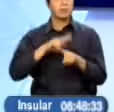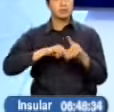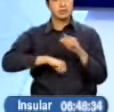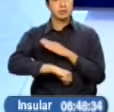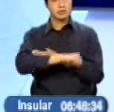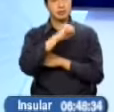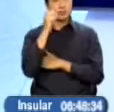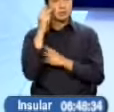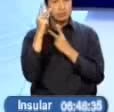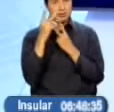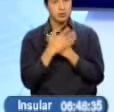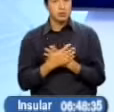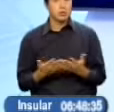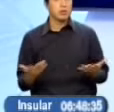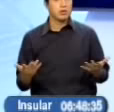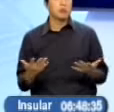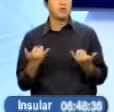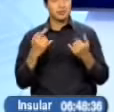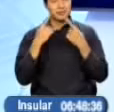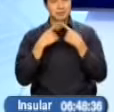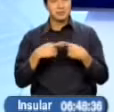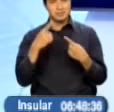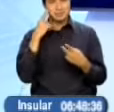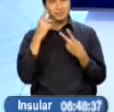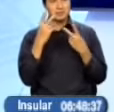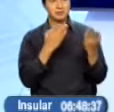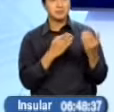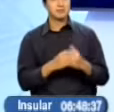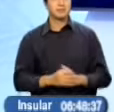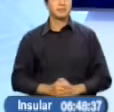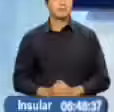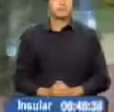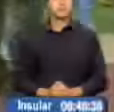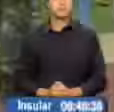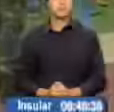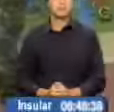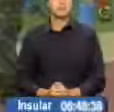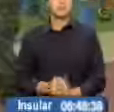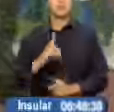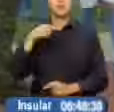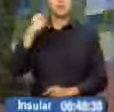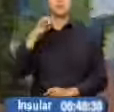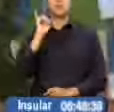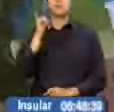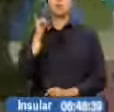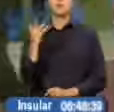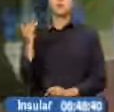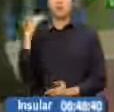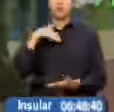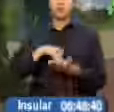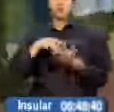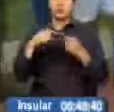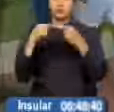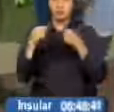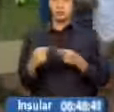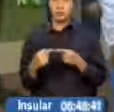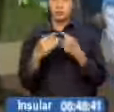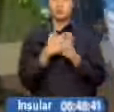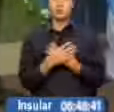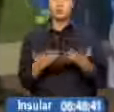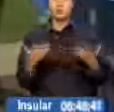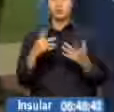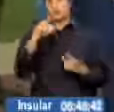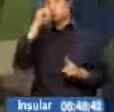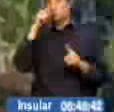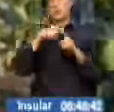de este partido y otras estadísticas les hablamos en la siguiente nota el próximo jueves se reanudan las eliminatorias sudamericanas rumbo